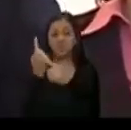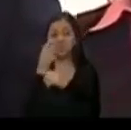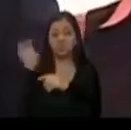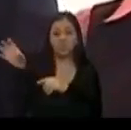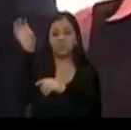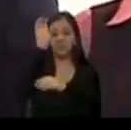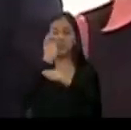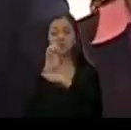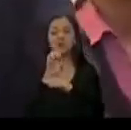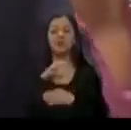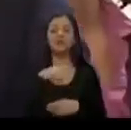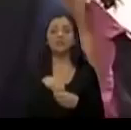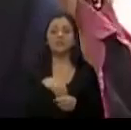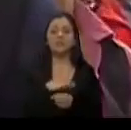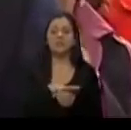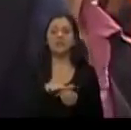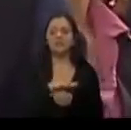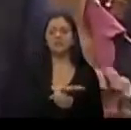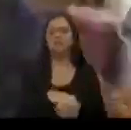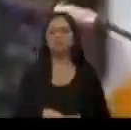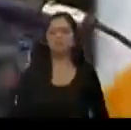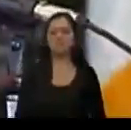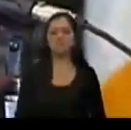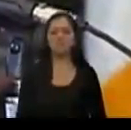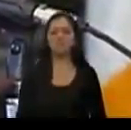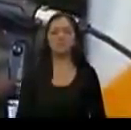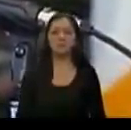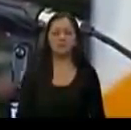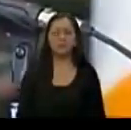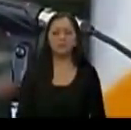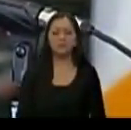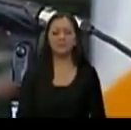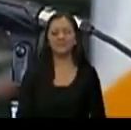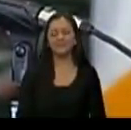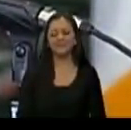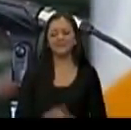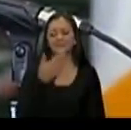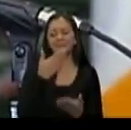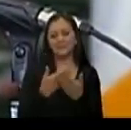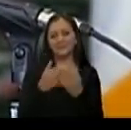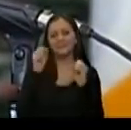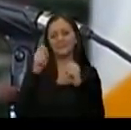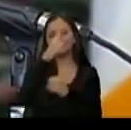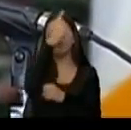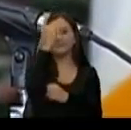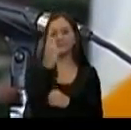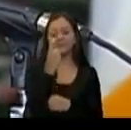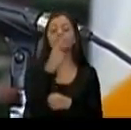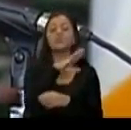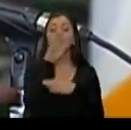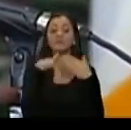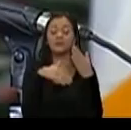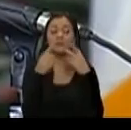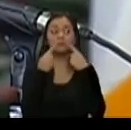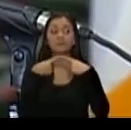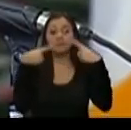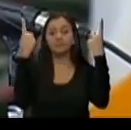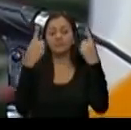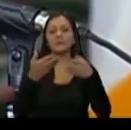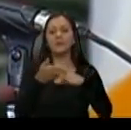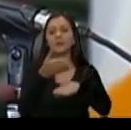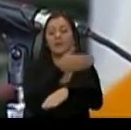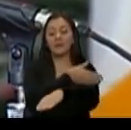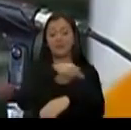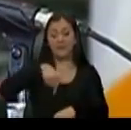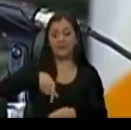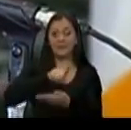país. Gracias. Gracias a usted. Efectivamente, como ya se ha anunciado, en estas